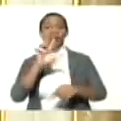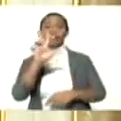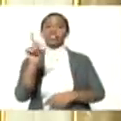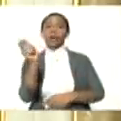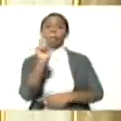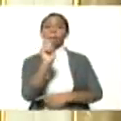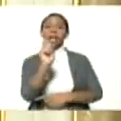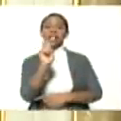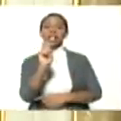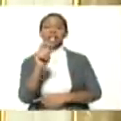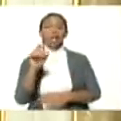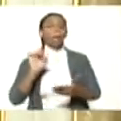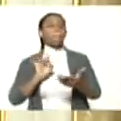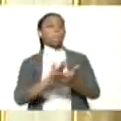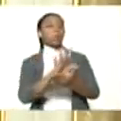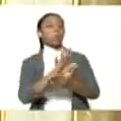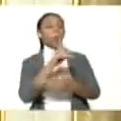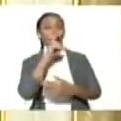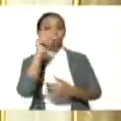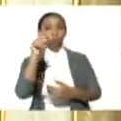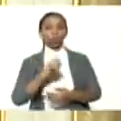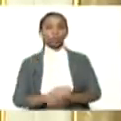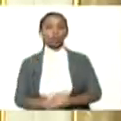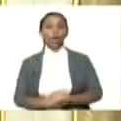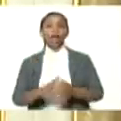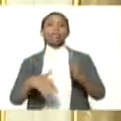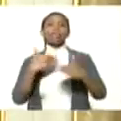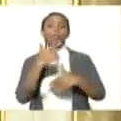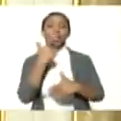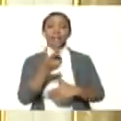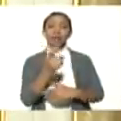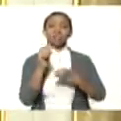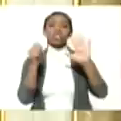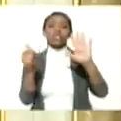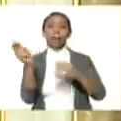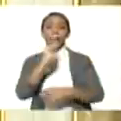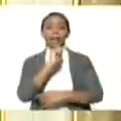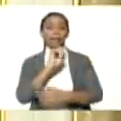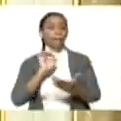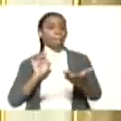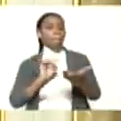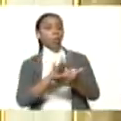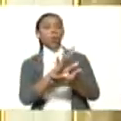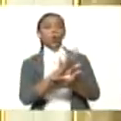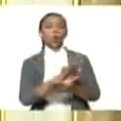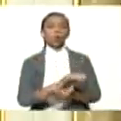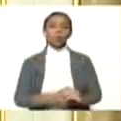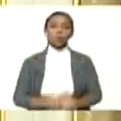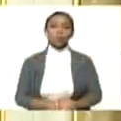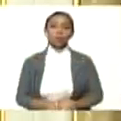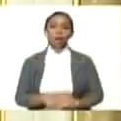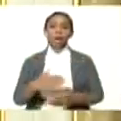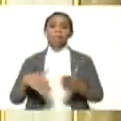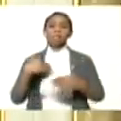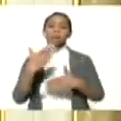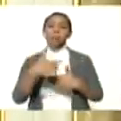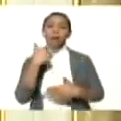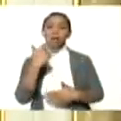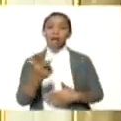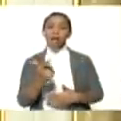me sacaban. Luego dijeron que 6 meses. luego